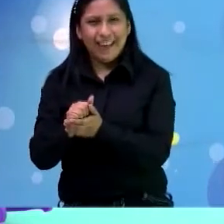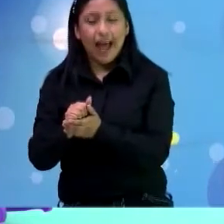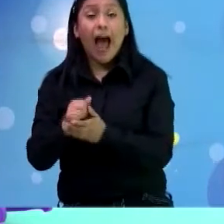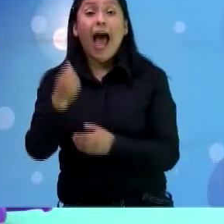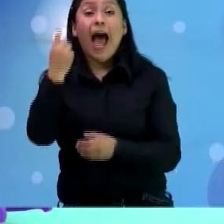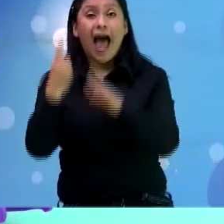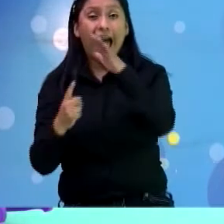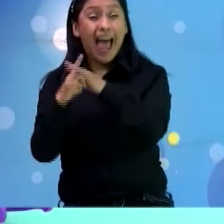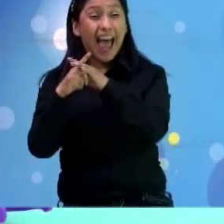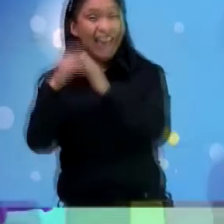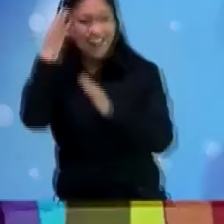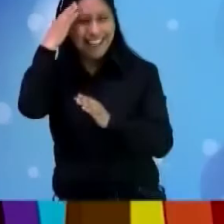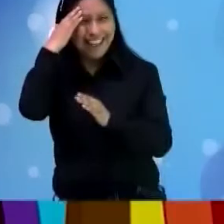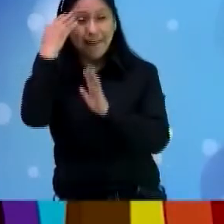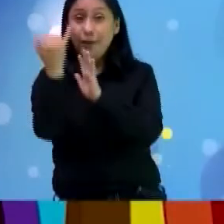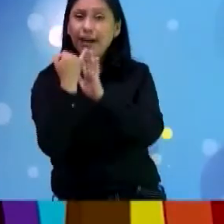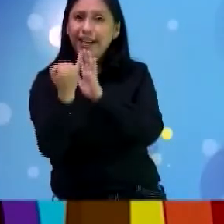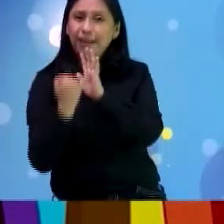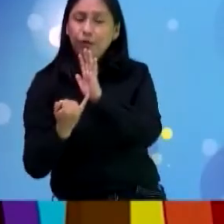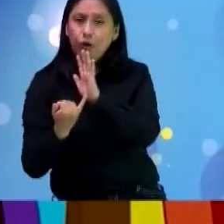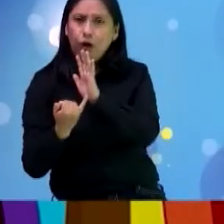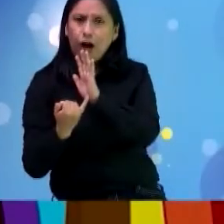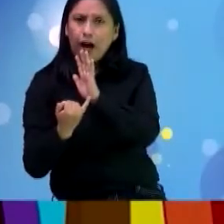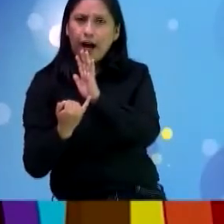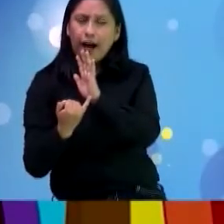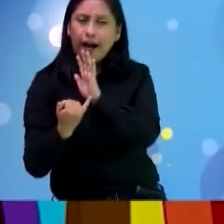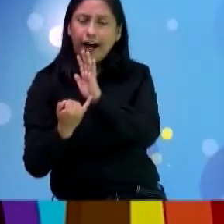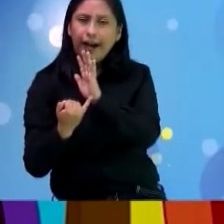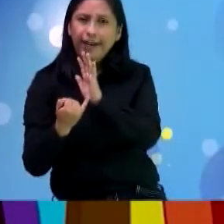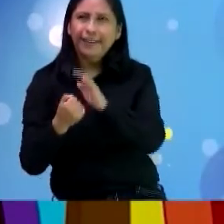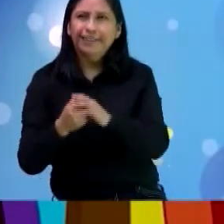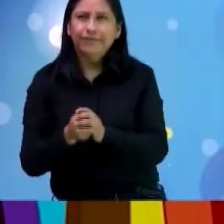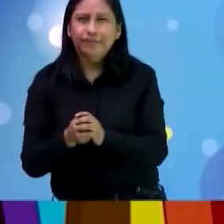sé! Dibujaré un hermoso amigo,